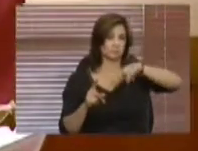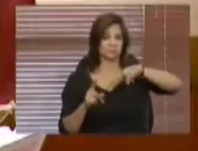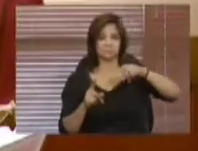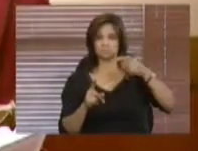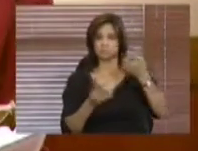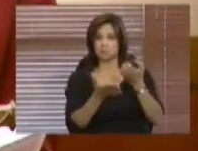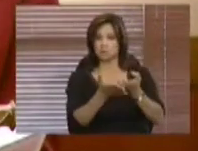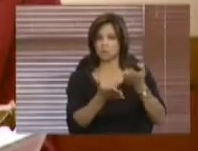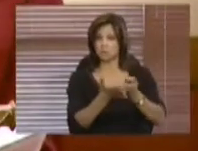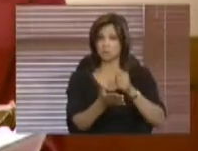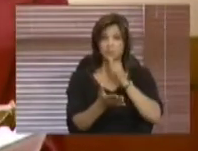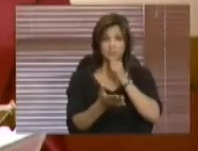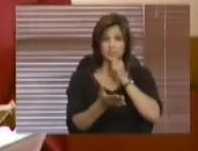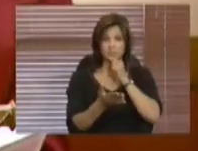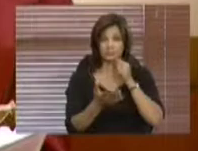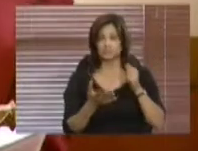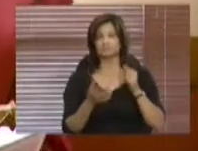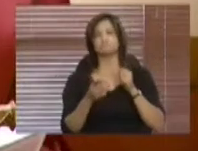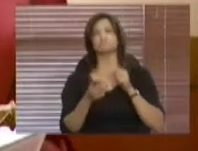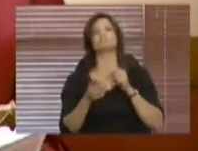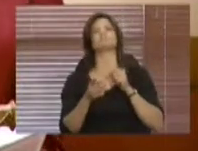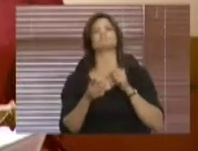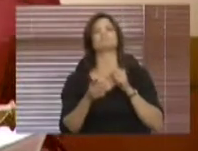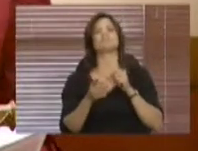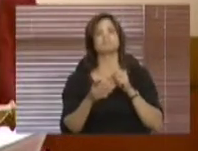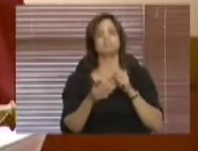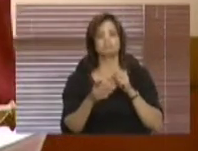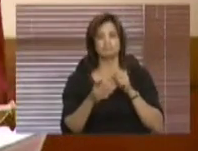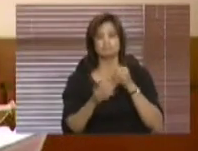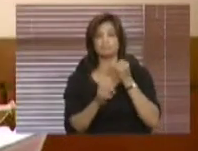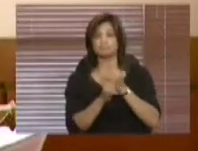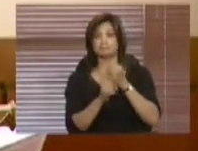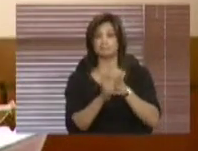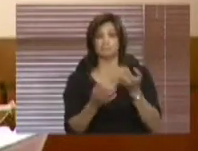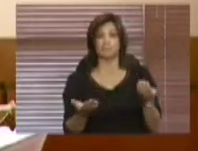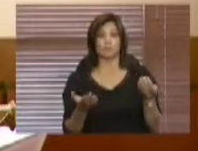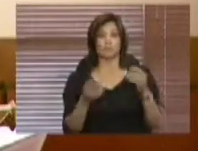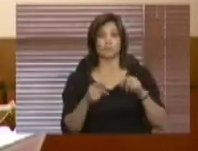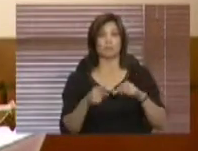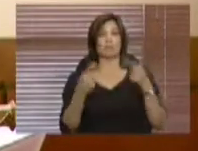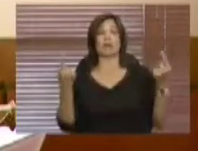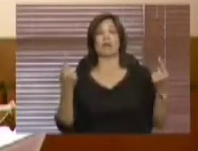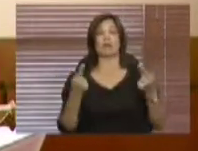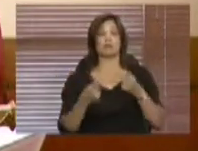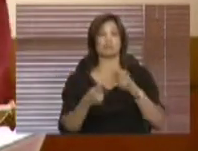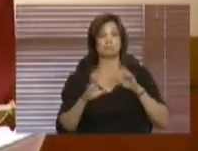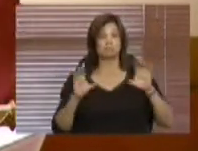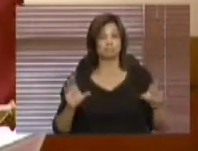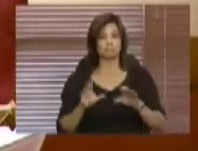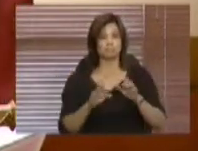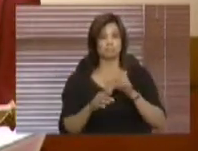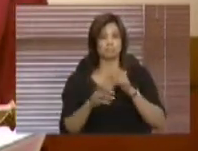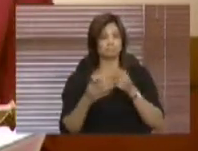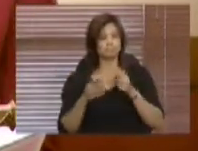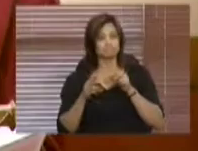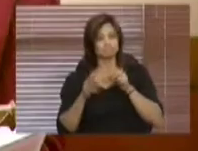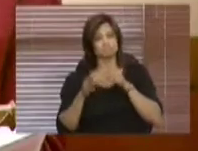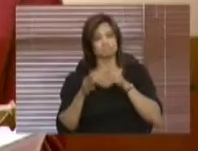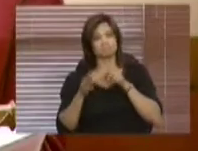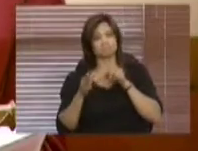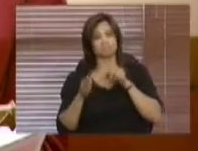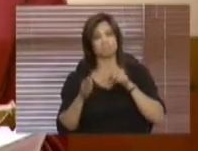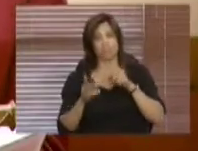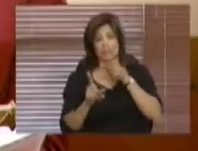económicos conservadores. El orden constitucional enfrenta nuevos enemigos que actúan de modo oculto y no abierto,